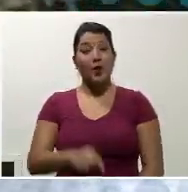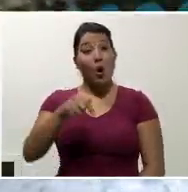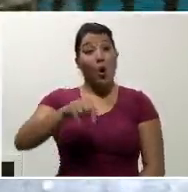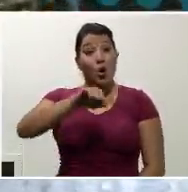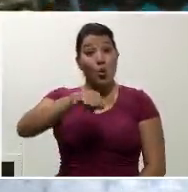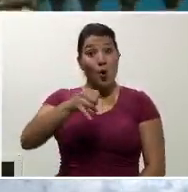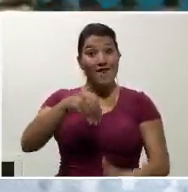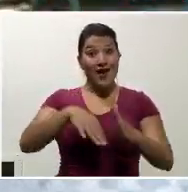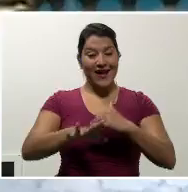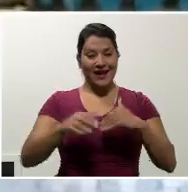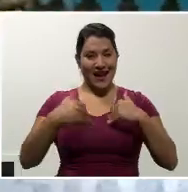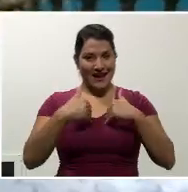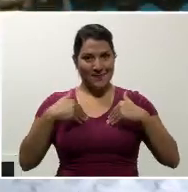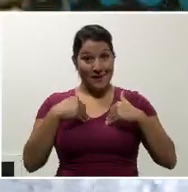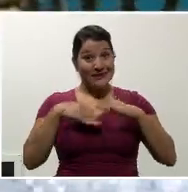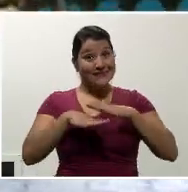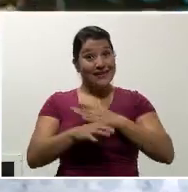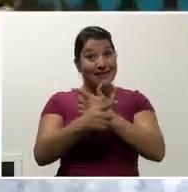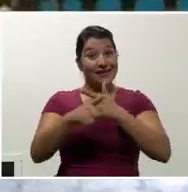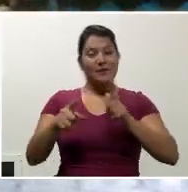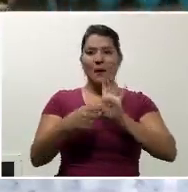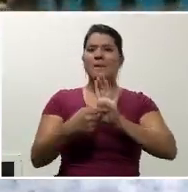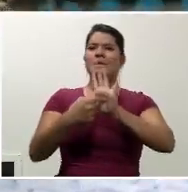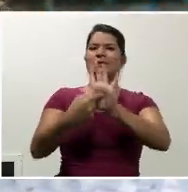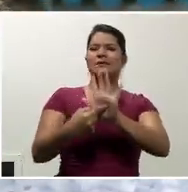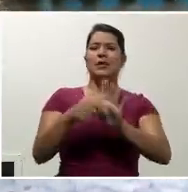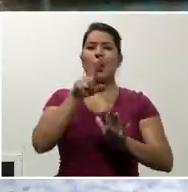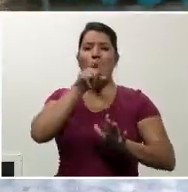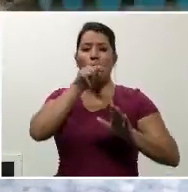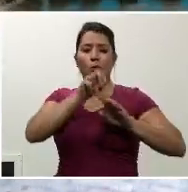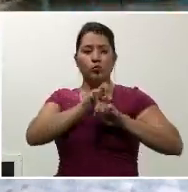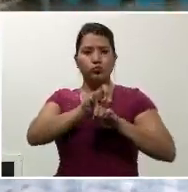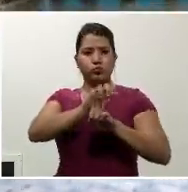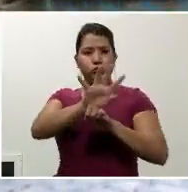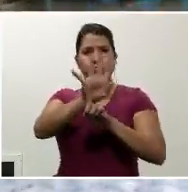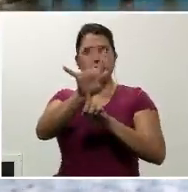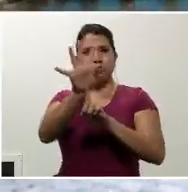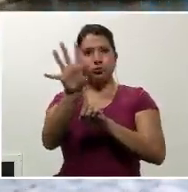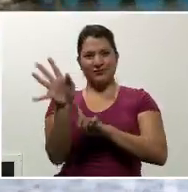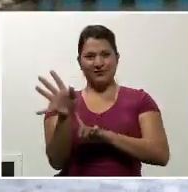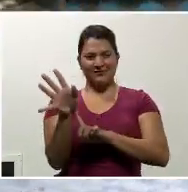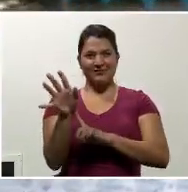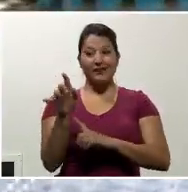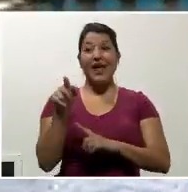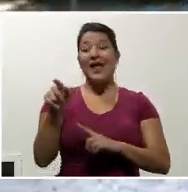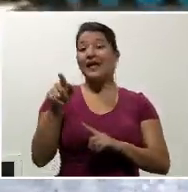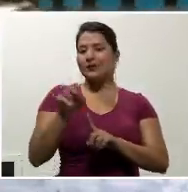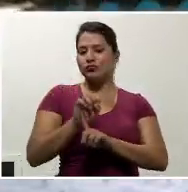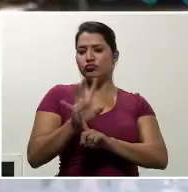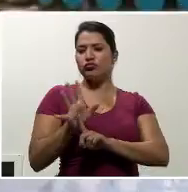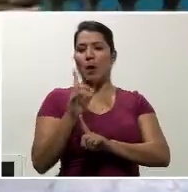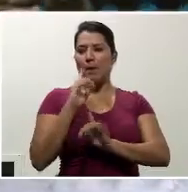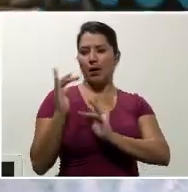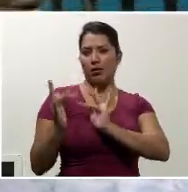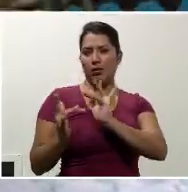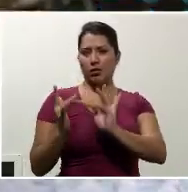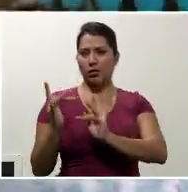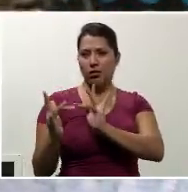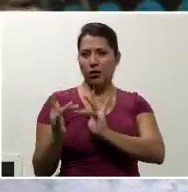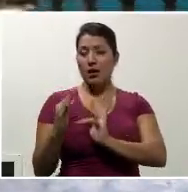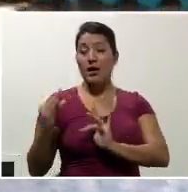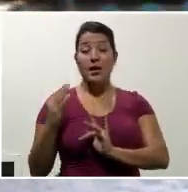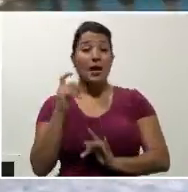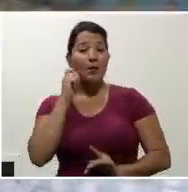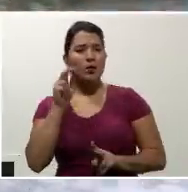sección Animales en Libertad le presentamos al pavo real. Las plumas del macho son exclusivas para el cortejo y la hembra escoge el que